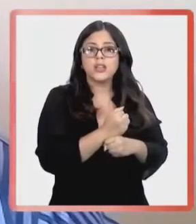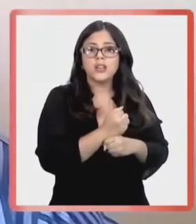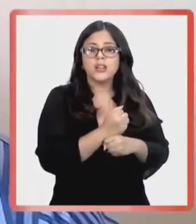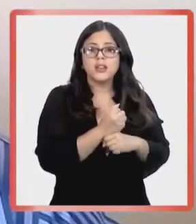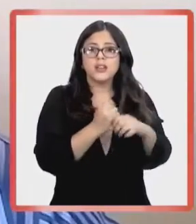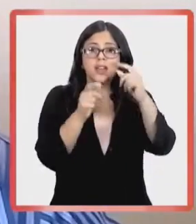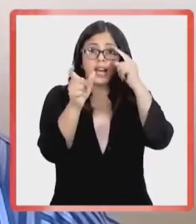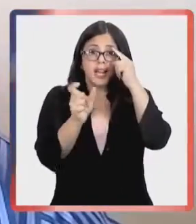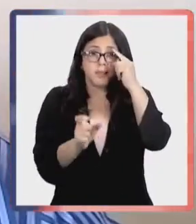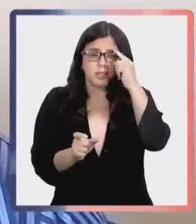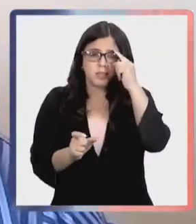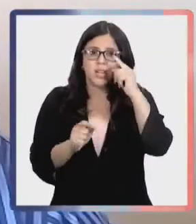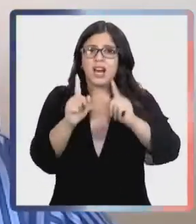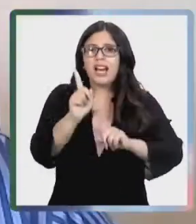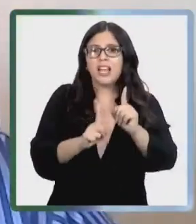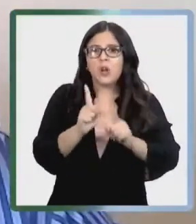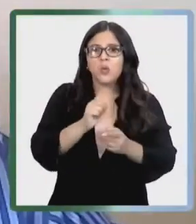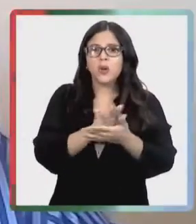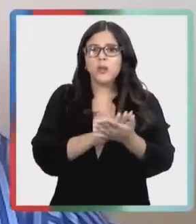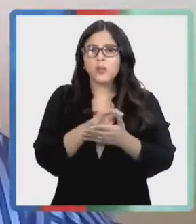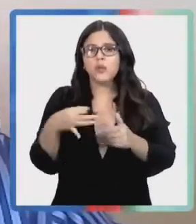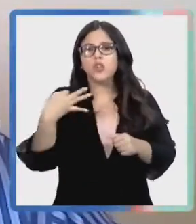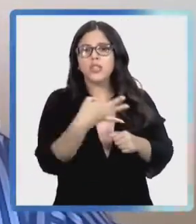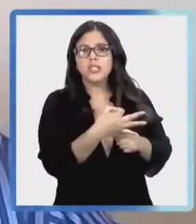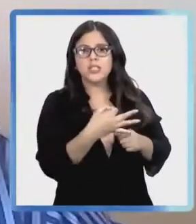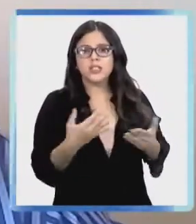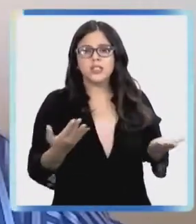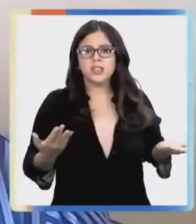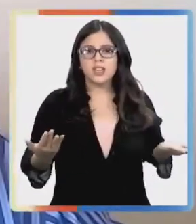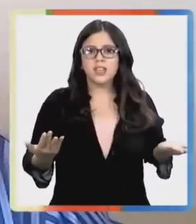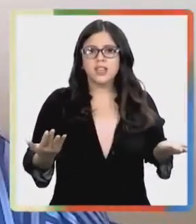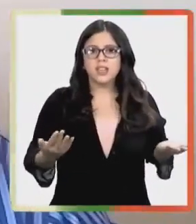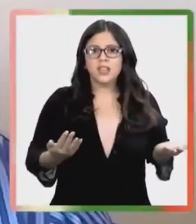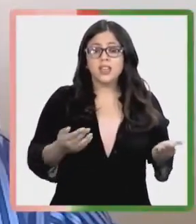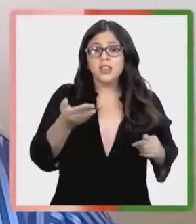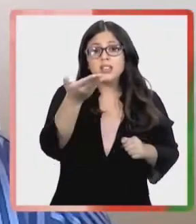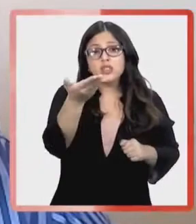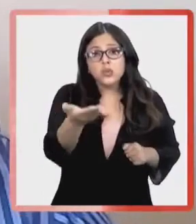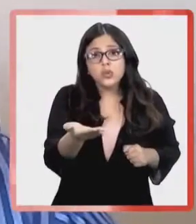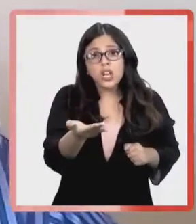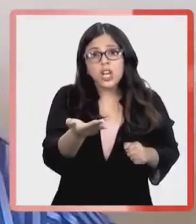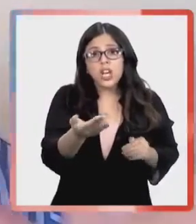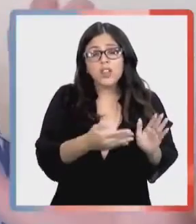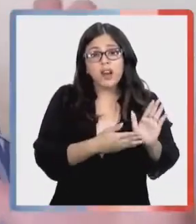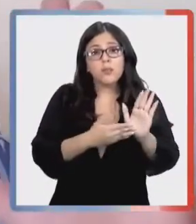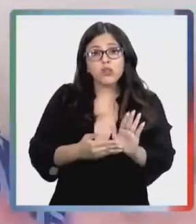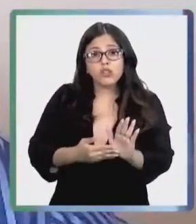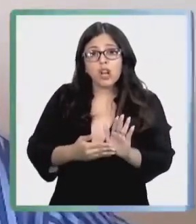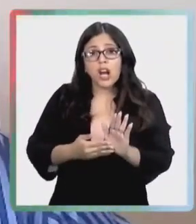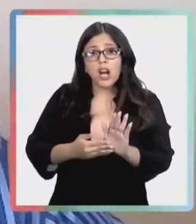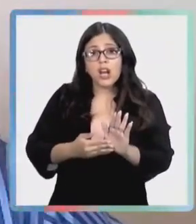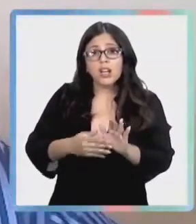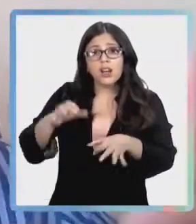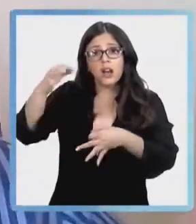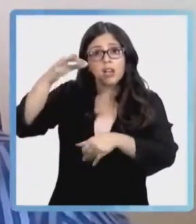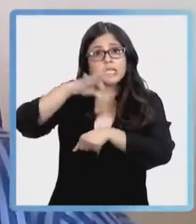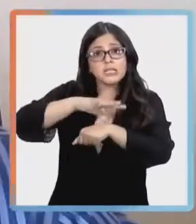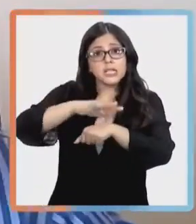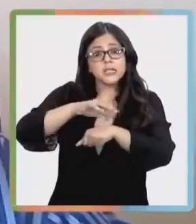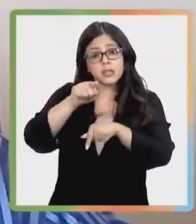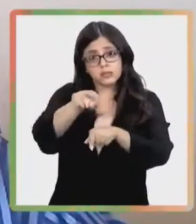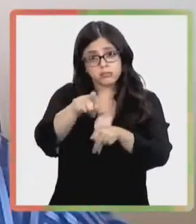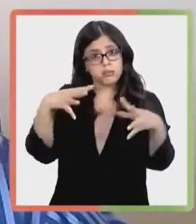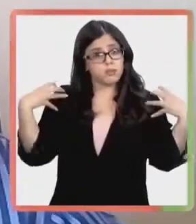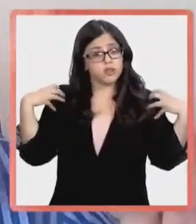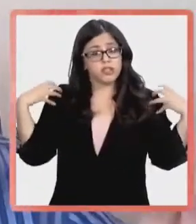pues, Carles, que hay empleadores que dicen, mire, por el lado le dicen a la empleada, le dicen, mire, si usted me presenta licencia, aténgase a las